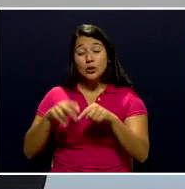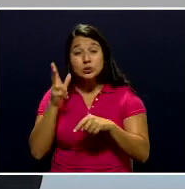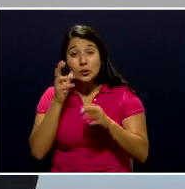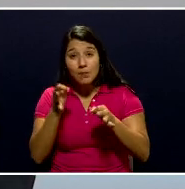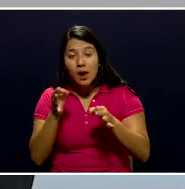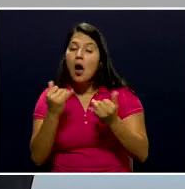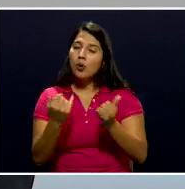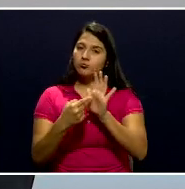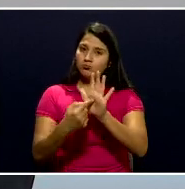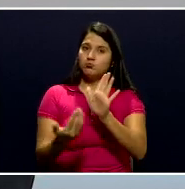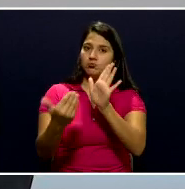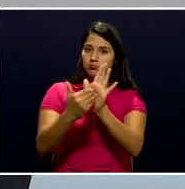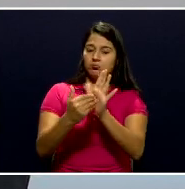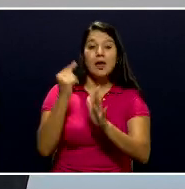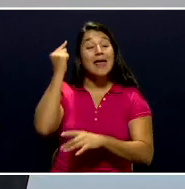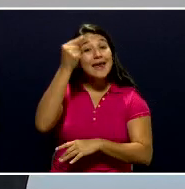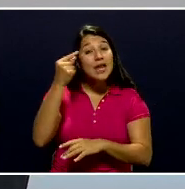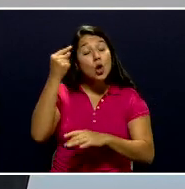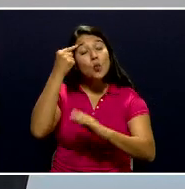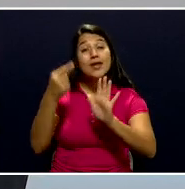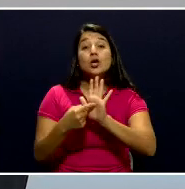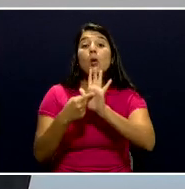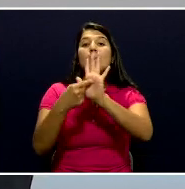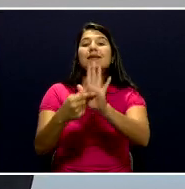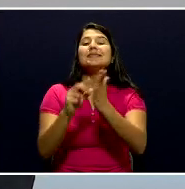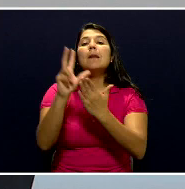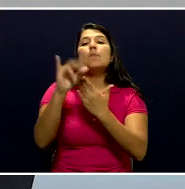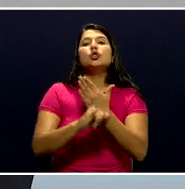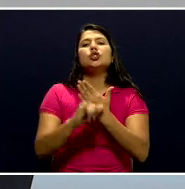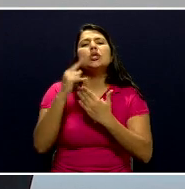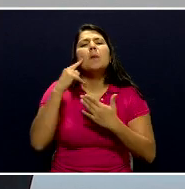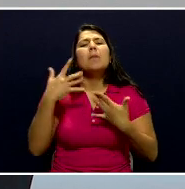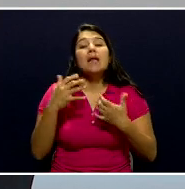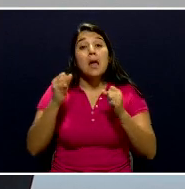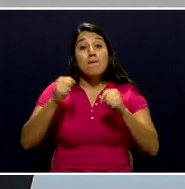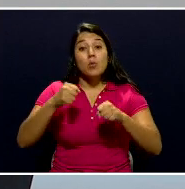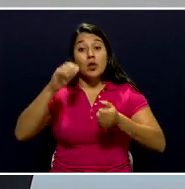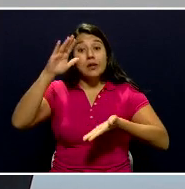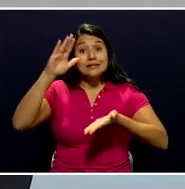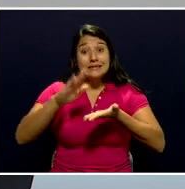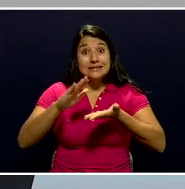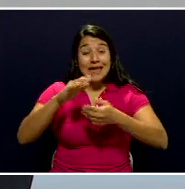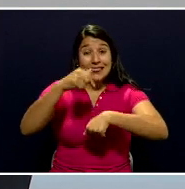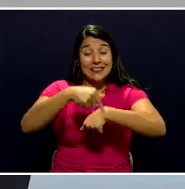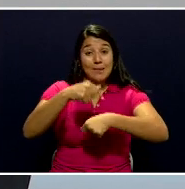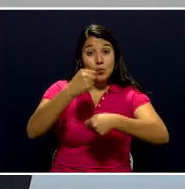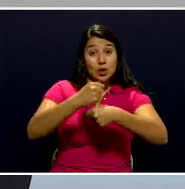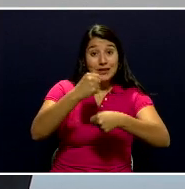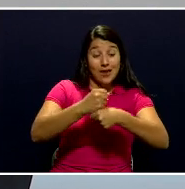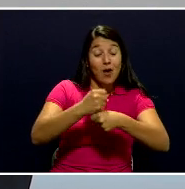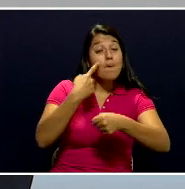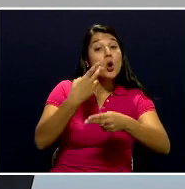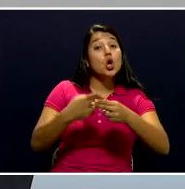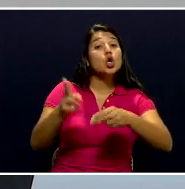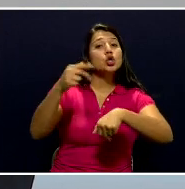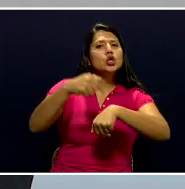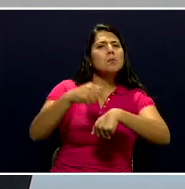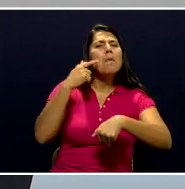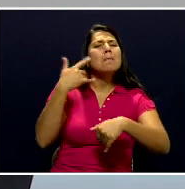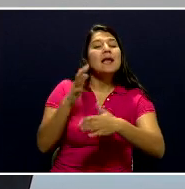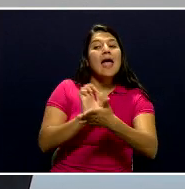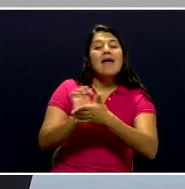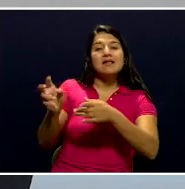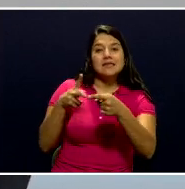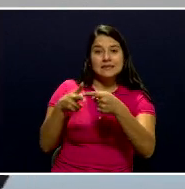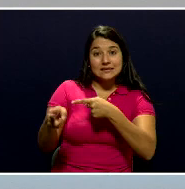El gobierno presentó el proyecto para reducir jornadas laborales de manera temporal y evitar despidos en el